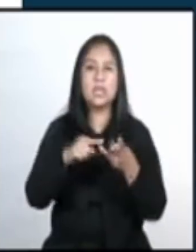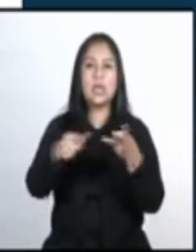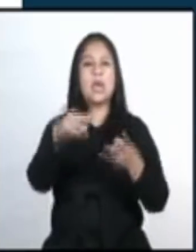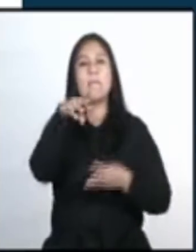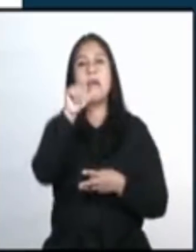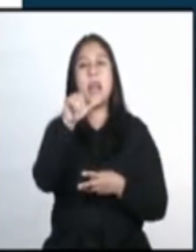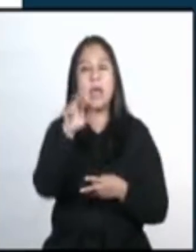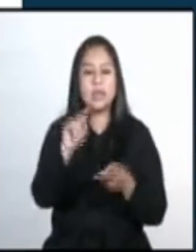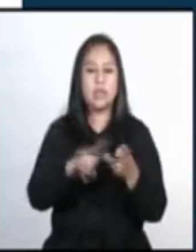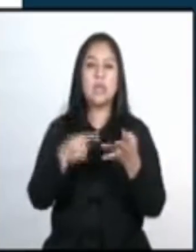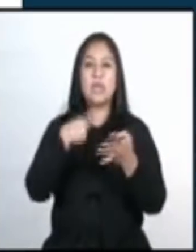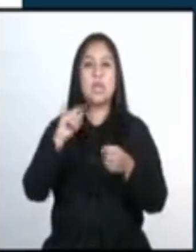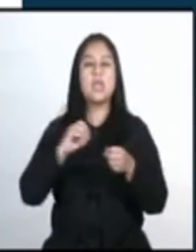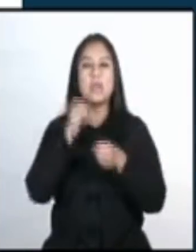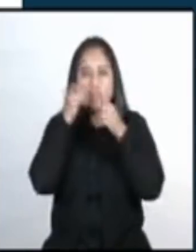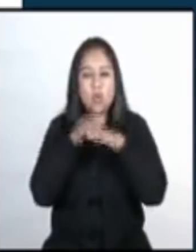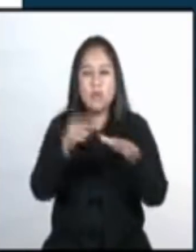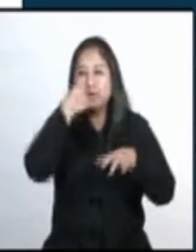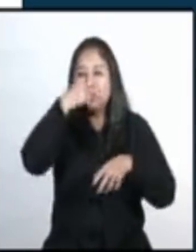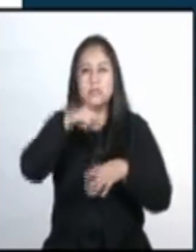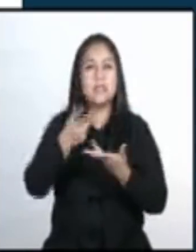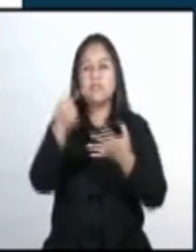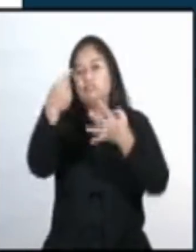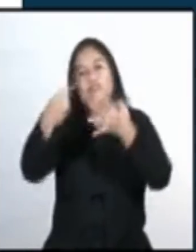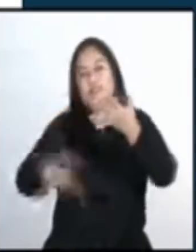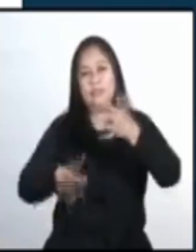rotavirus, la influenza, etcétera, etcétera.